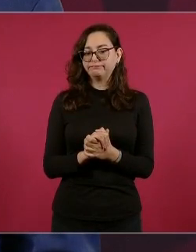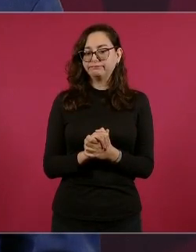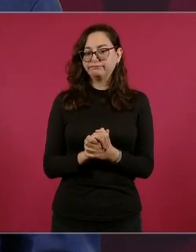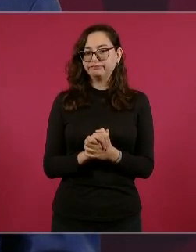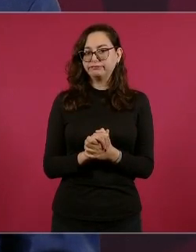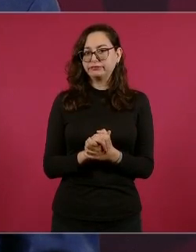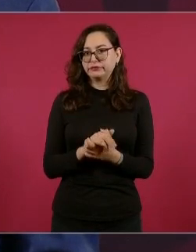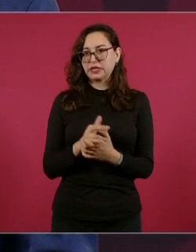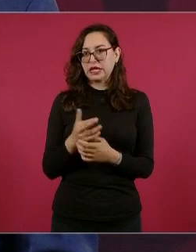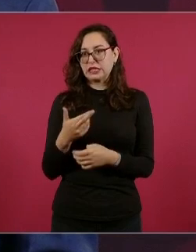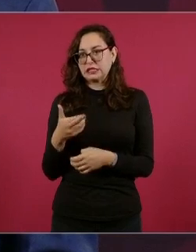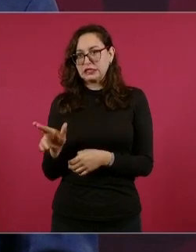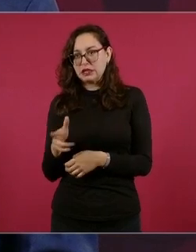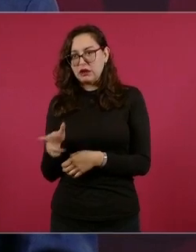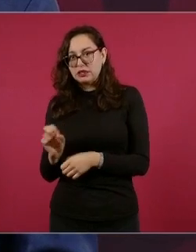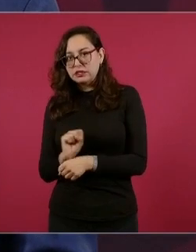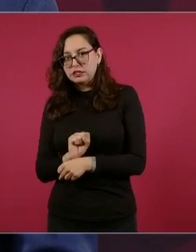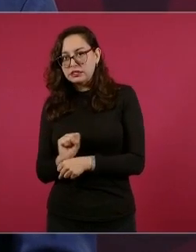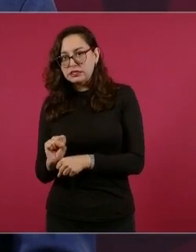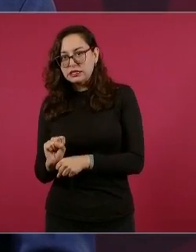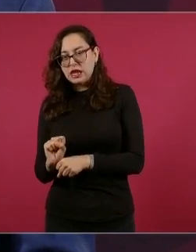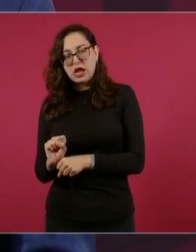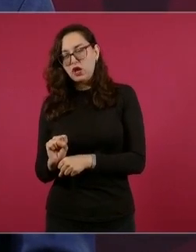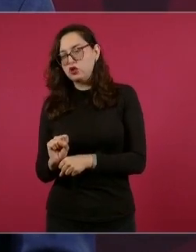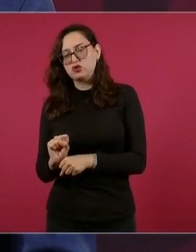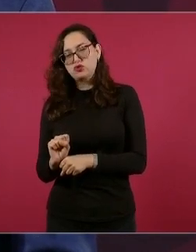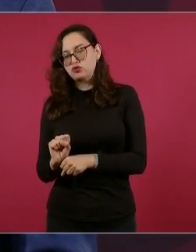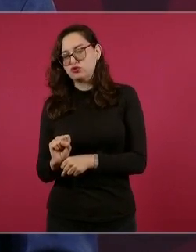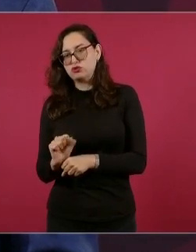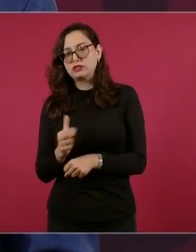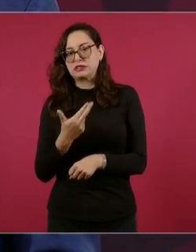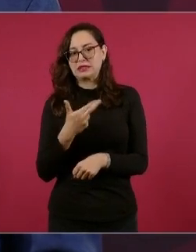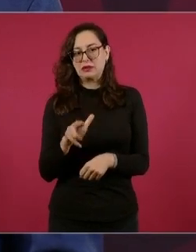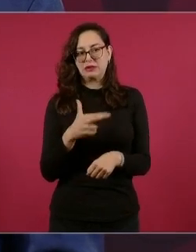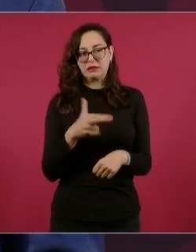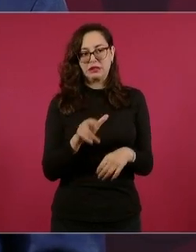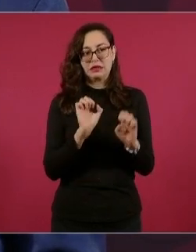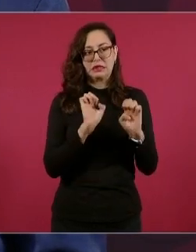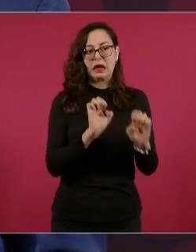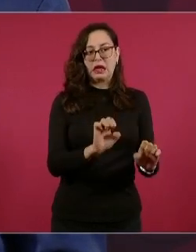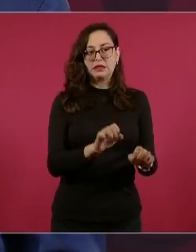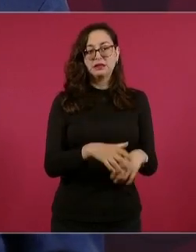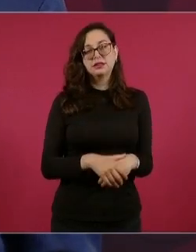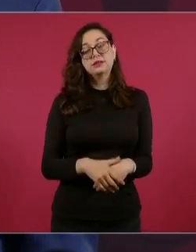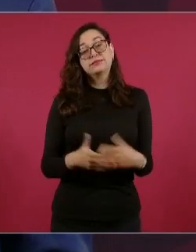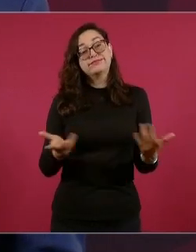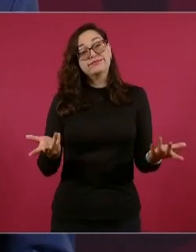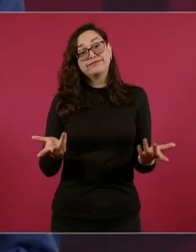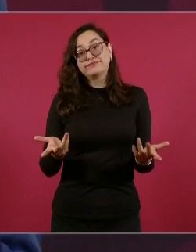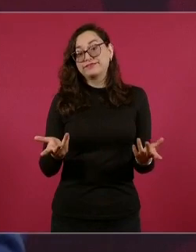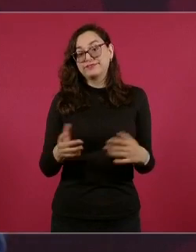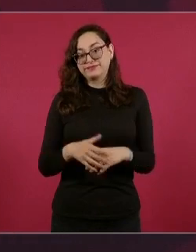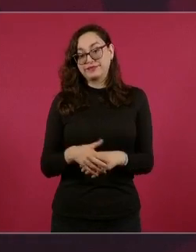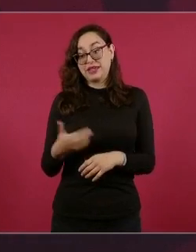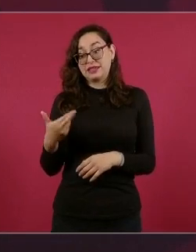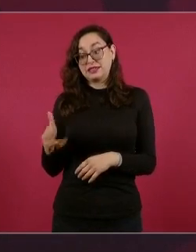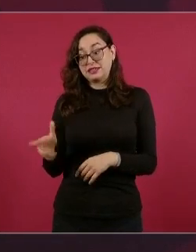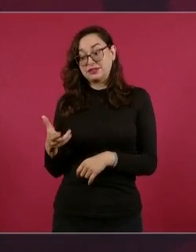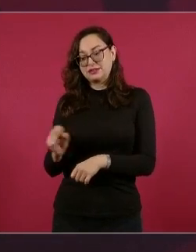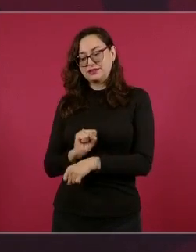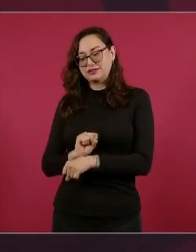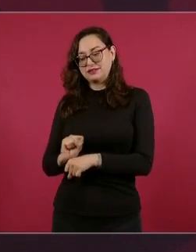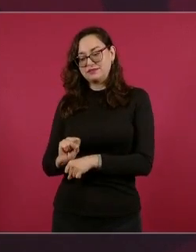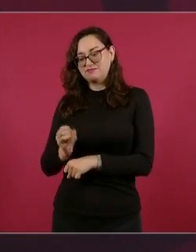una fonda, de lo que se pierden también, porque cómo se come